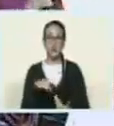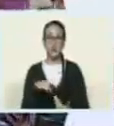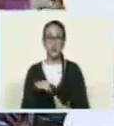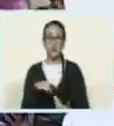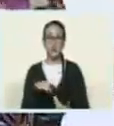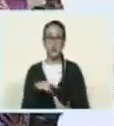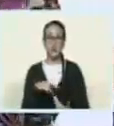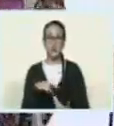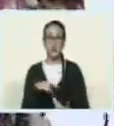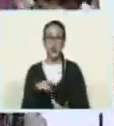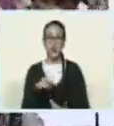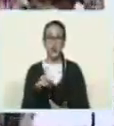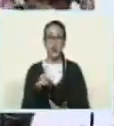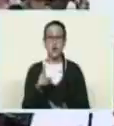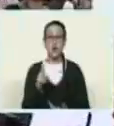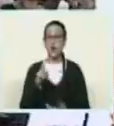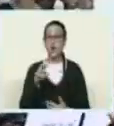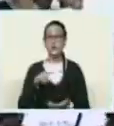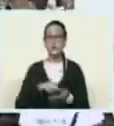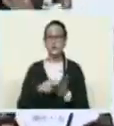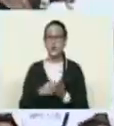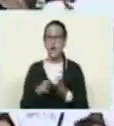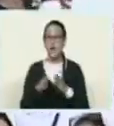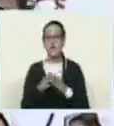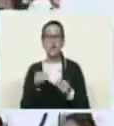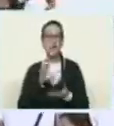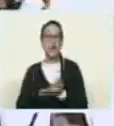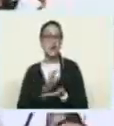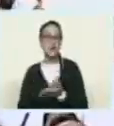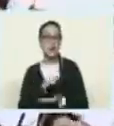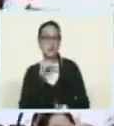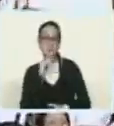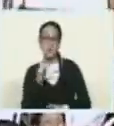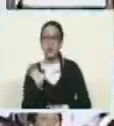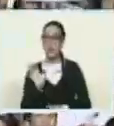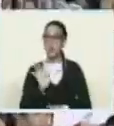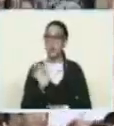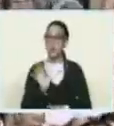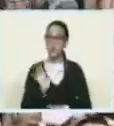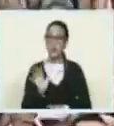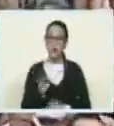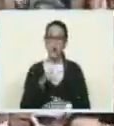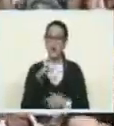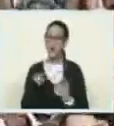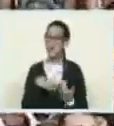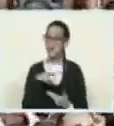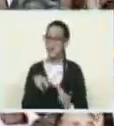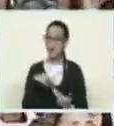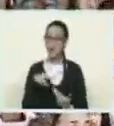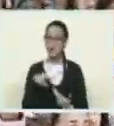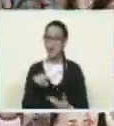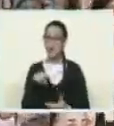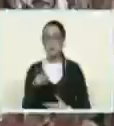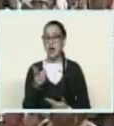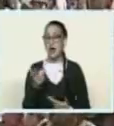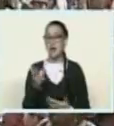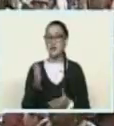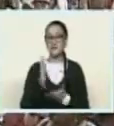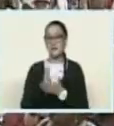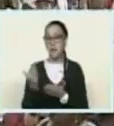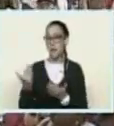no son mares tranquilos. Una revolución no es una navegación.